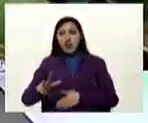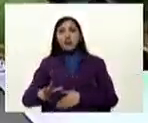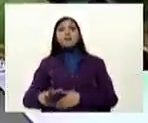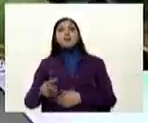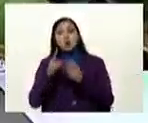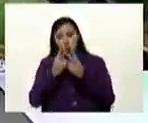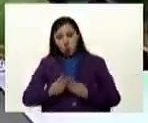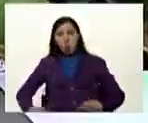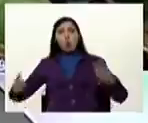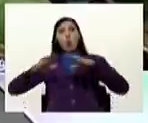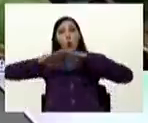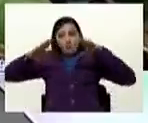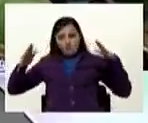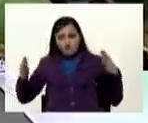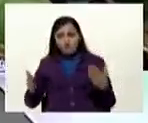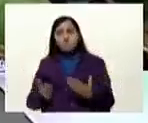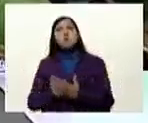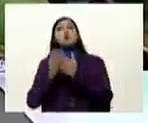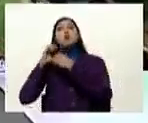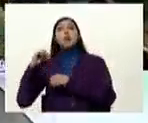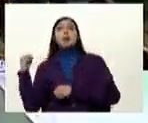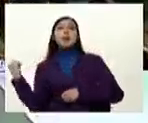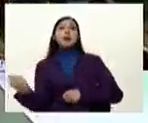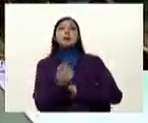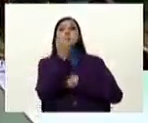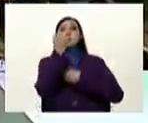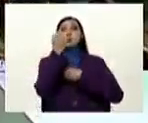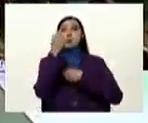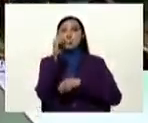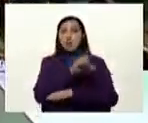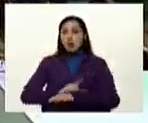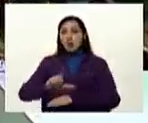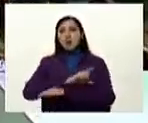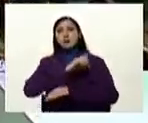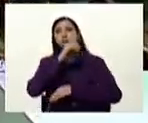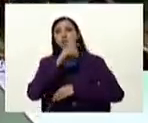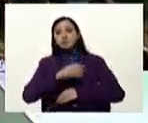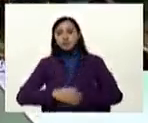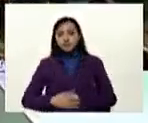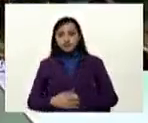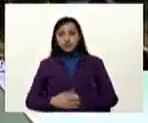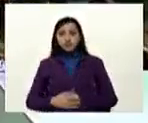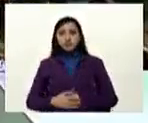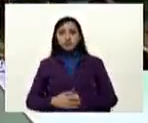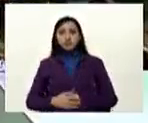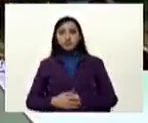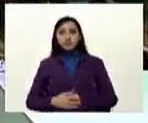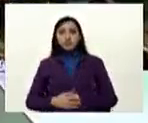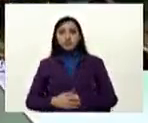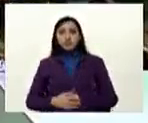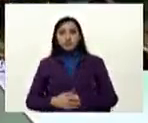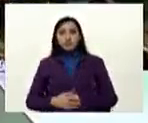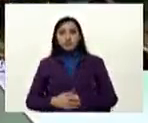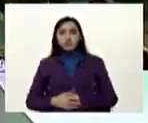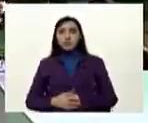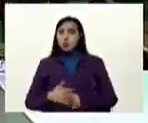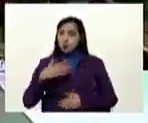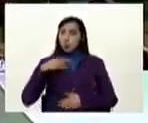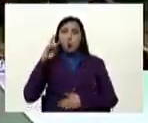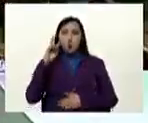campeón mundial de la Serie Mundial de Béisbol U23. Yo vi